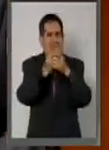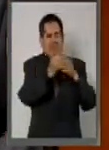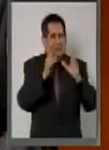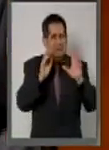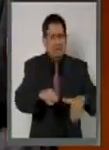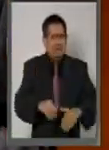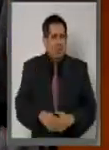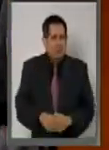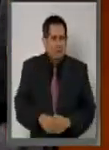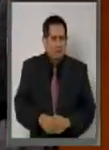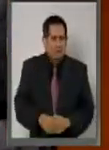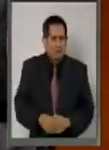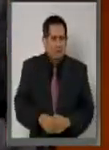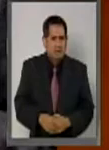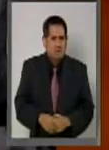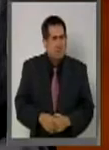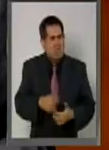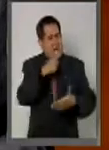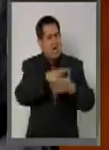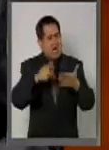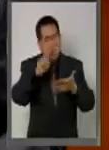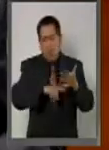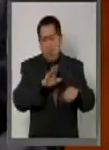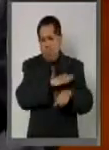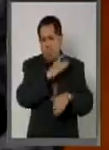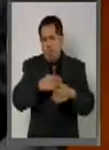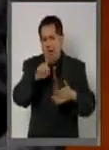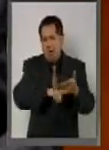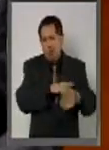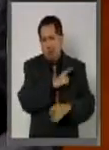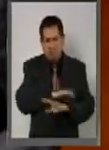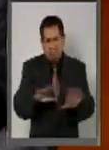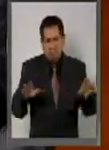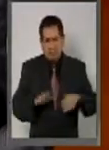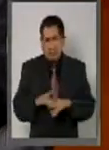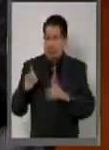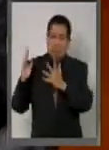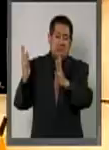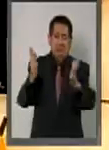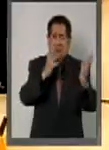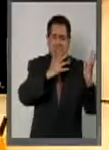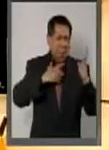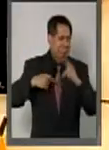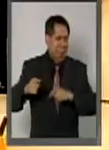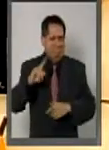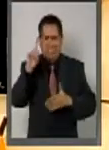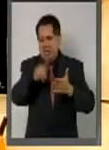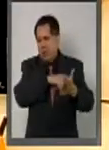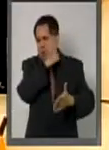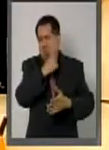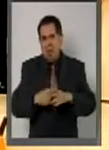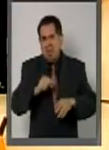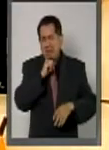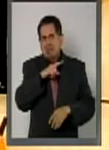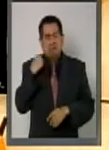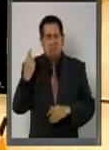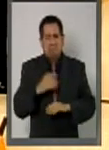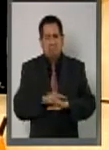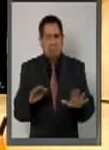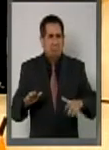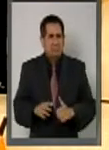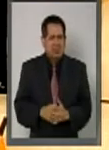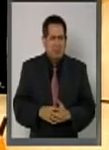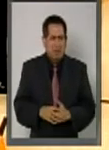transnacionales. Está usted reprobado, señor secretario, con todos los aplausos de todos los que aquí van